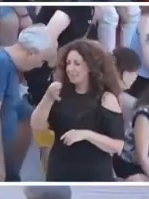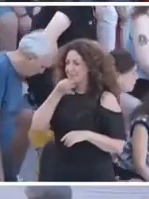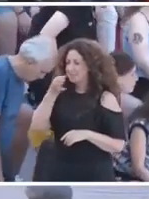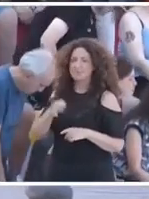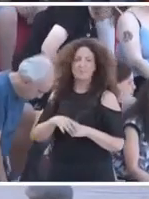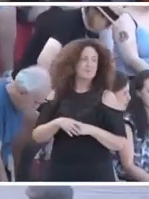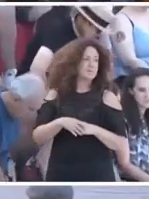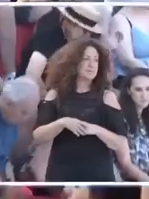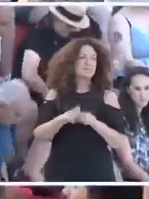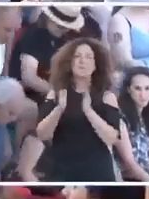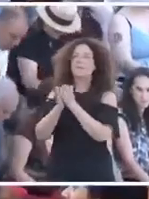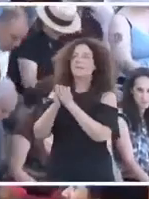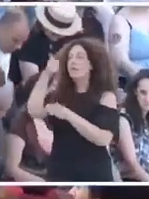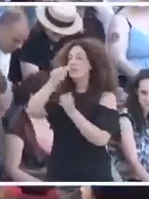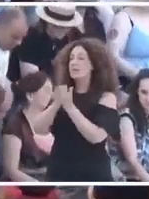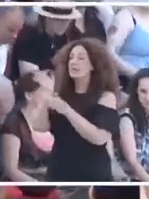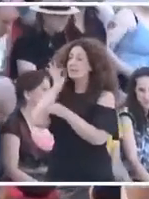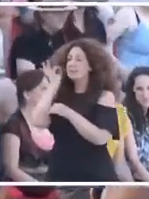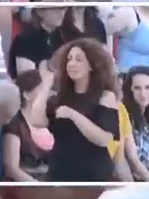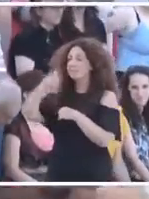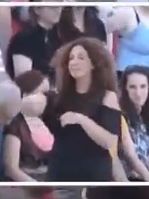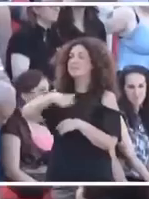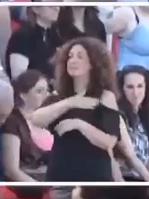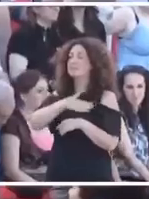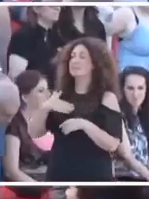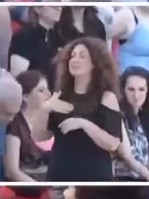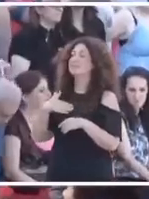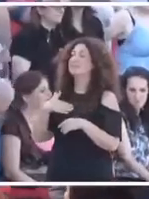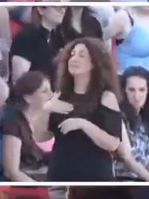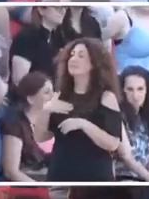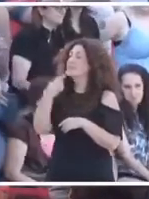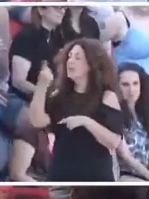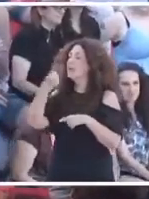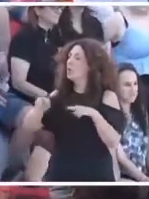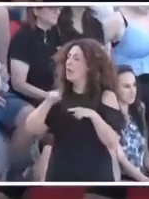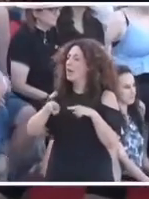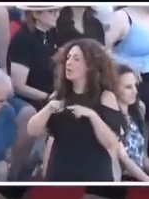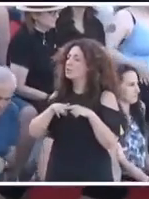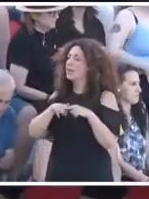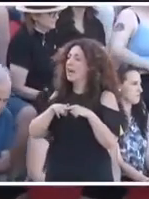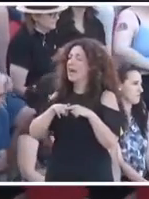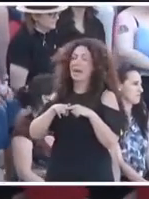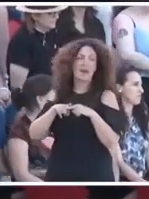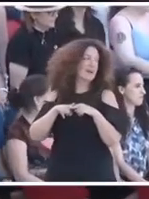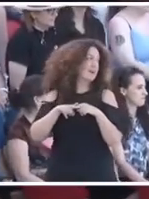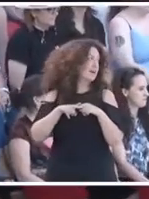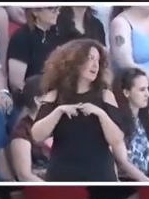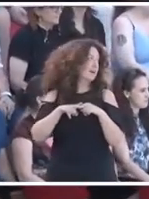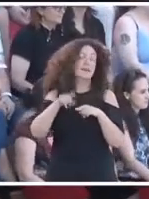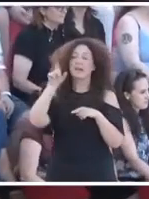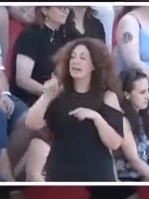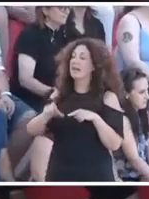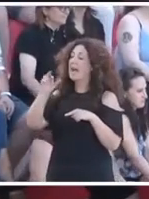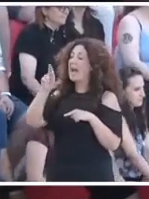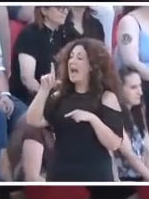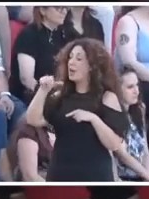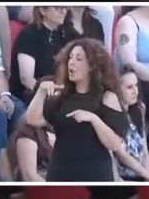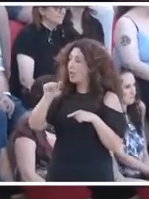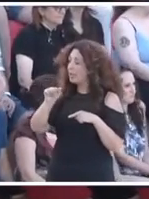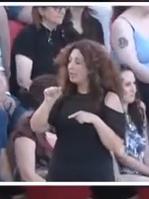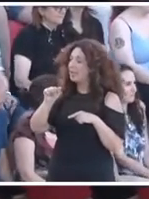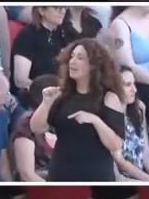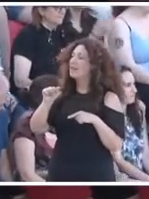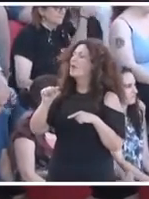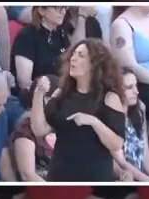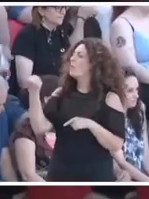compañeras. Quería empezar diciéndole una cosa a Carolina, y es que no hay mujer más poderosa